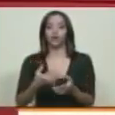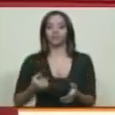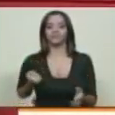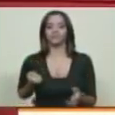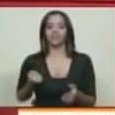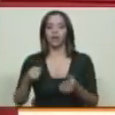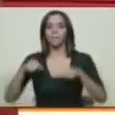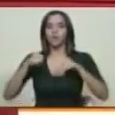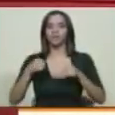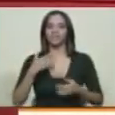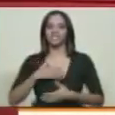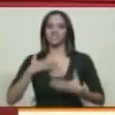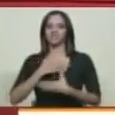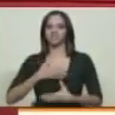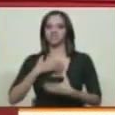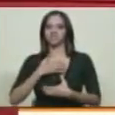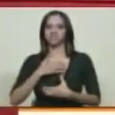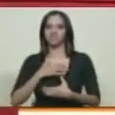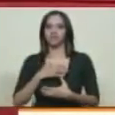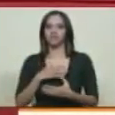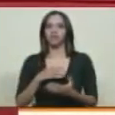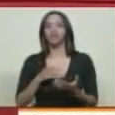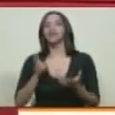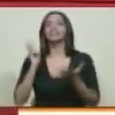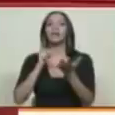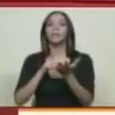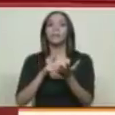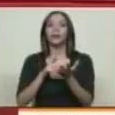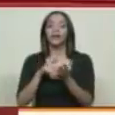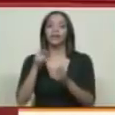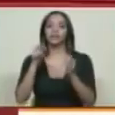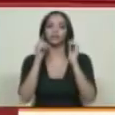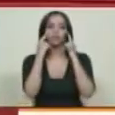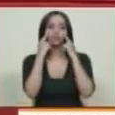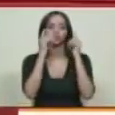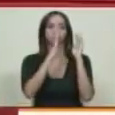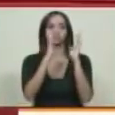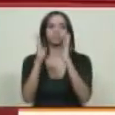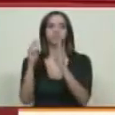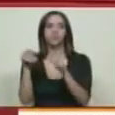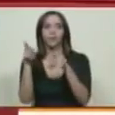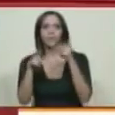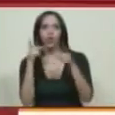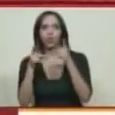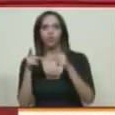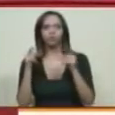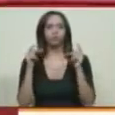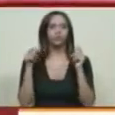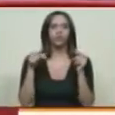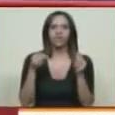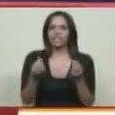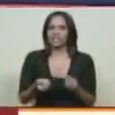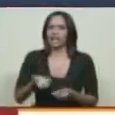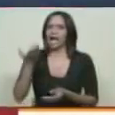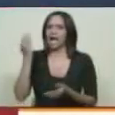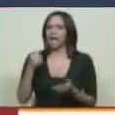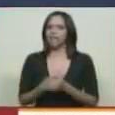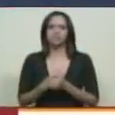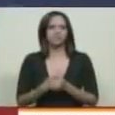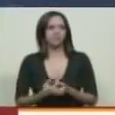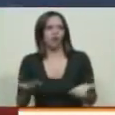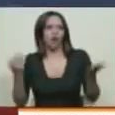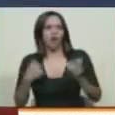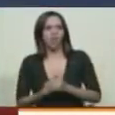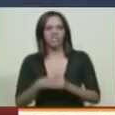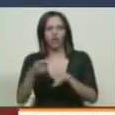incómodo, pero también se te acerca el tipo en el anaquel donde tú no ves el producto. Esta vaina sí está cara. Este país, este